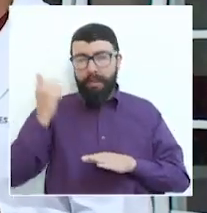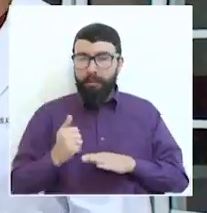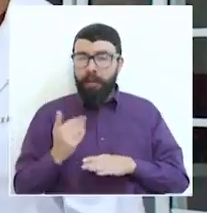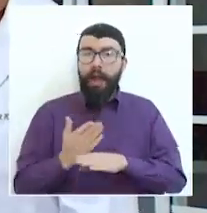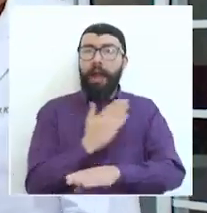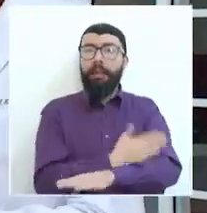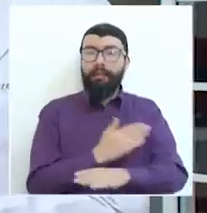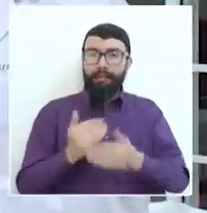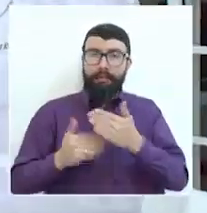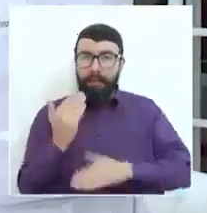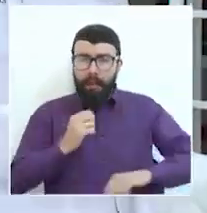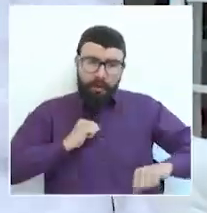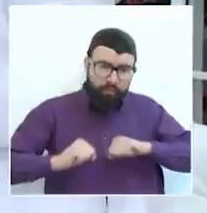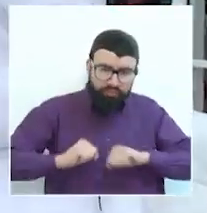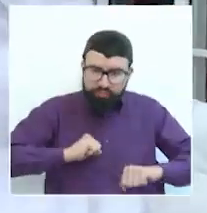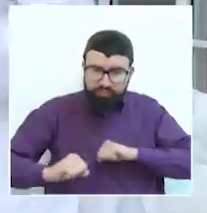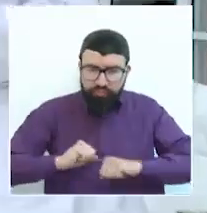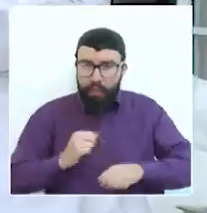ejercicio físico,